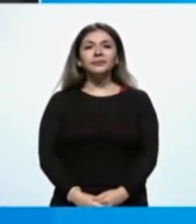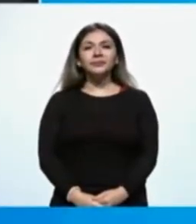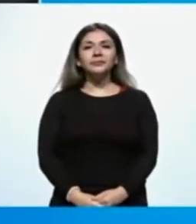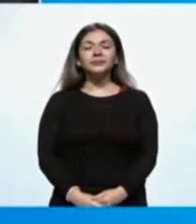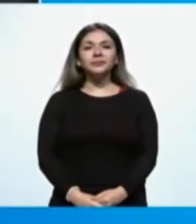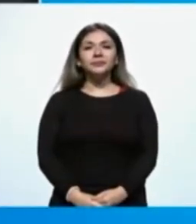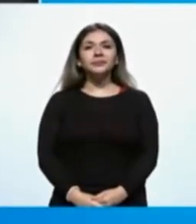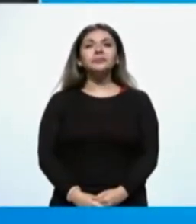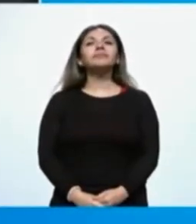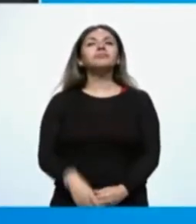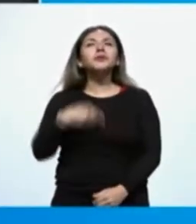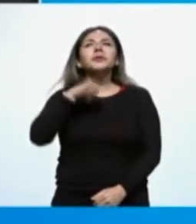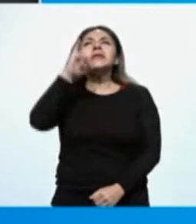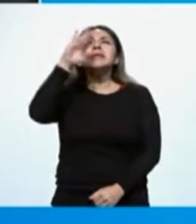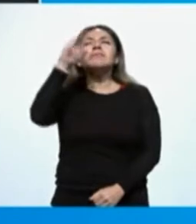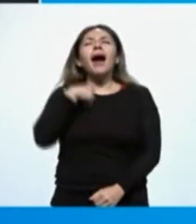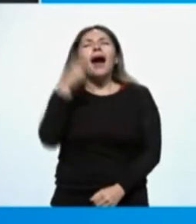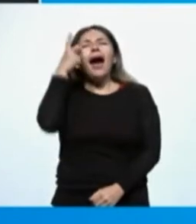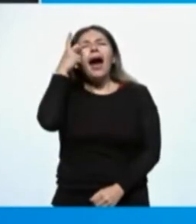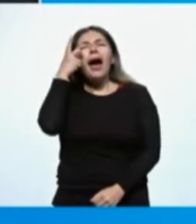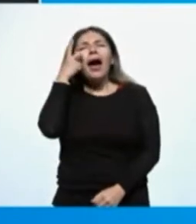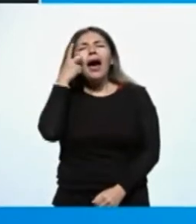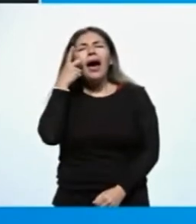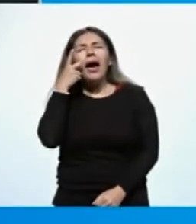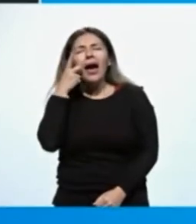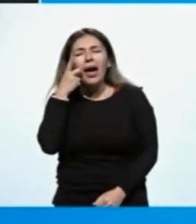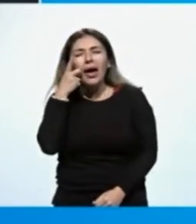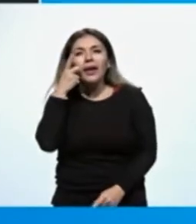Ya casi me había dormido.